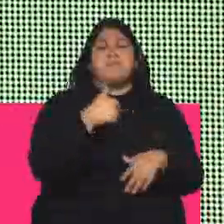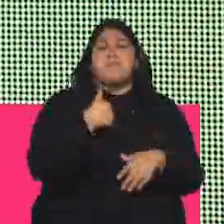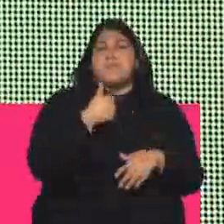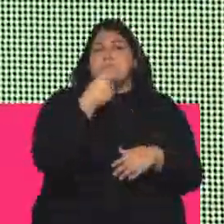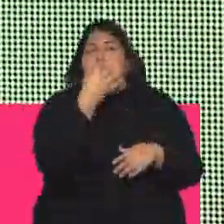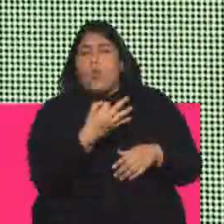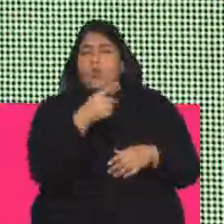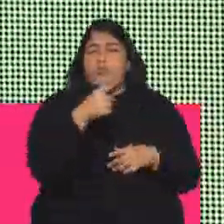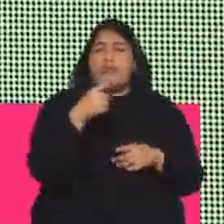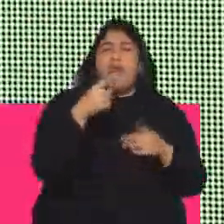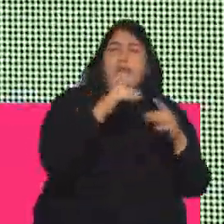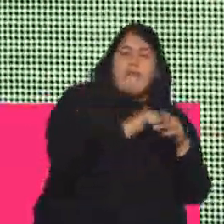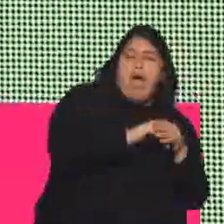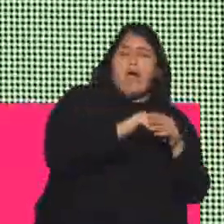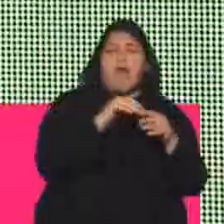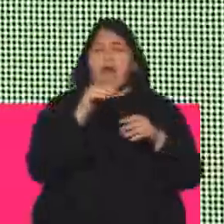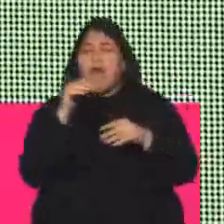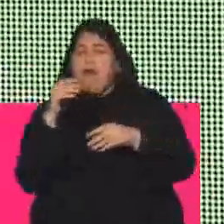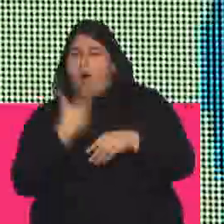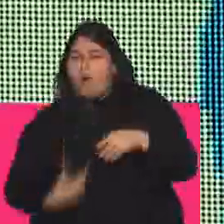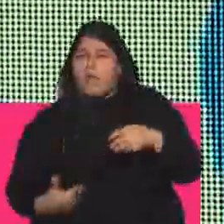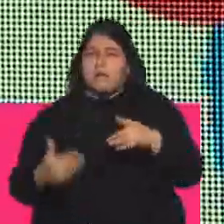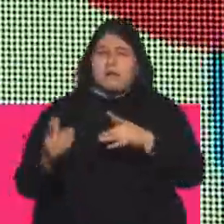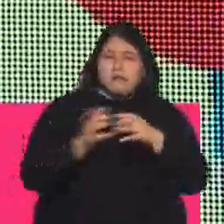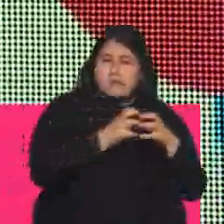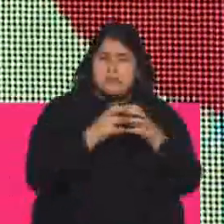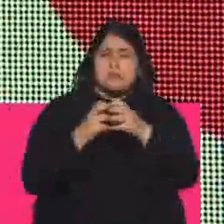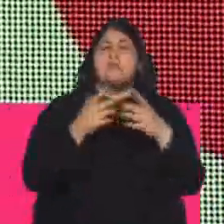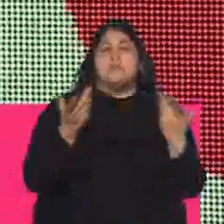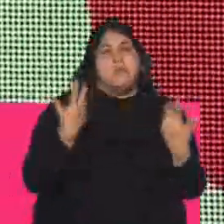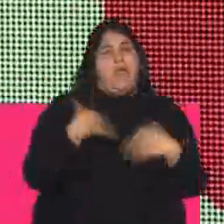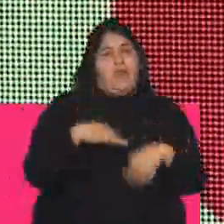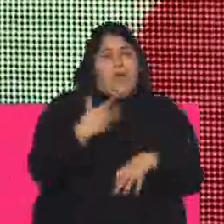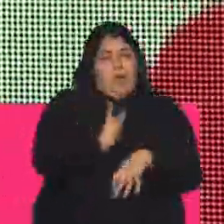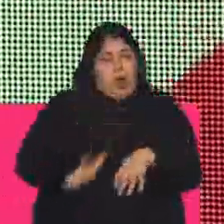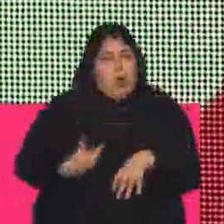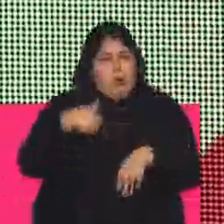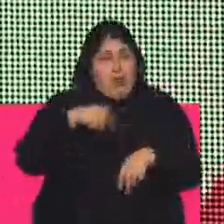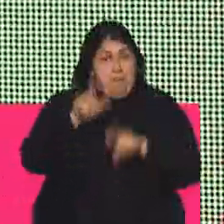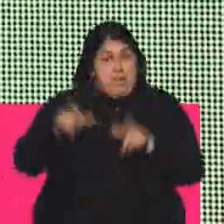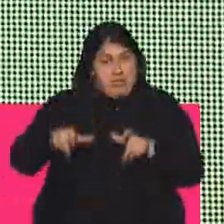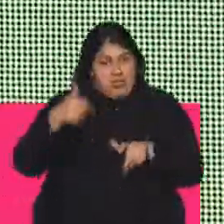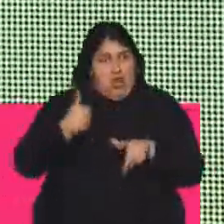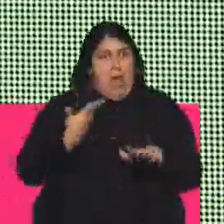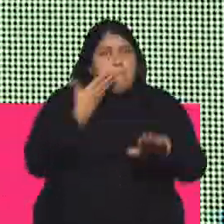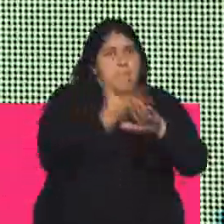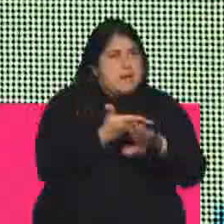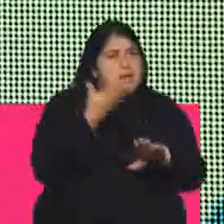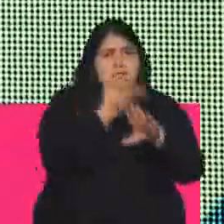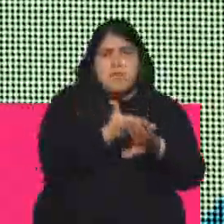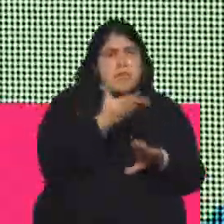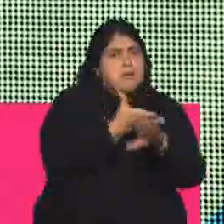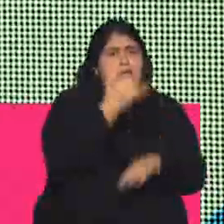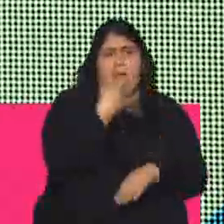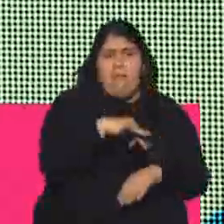puja entre el gobierno y los bancos, tiene que haber una puja entre el cliente y el banco también para ahí que lo puedas usar. Y no que vayas